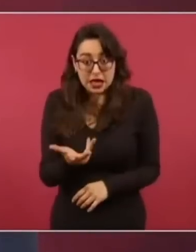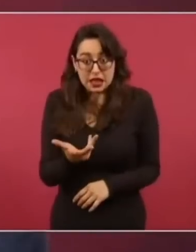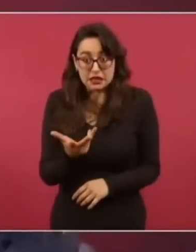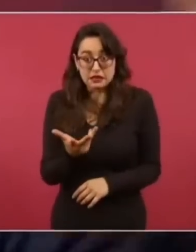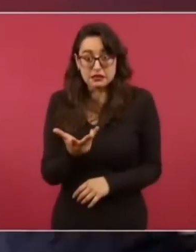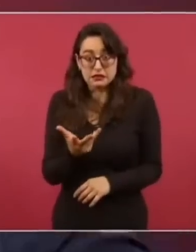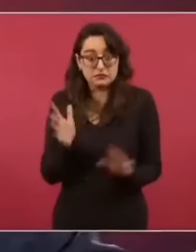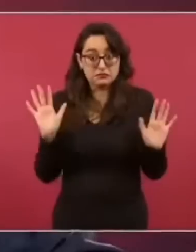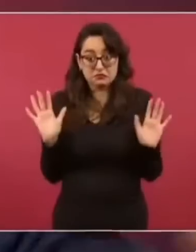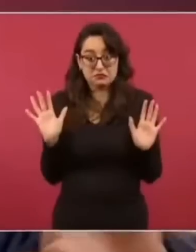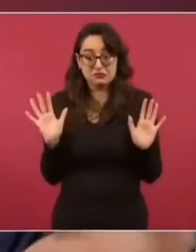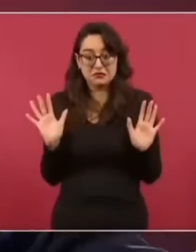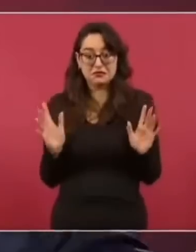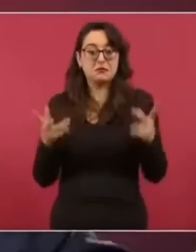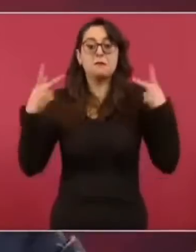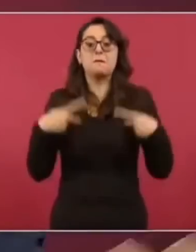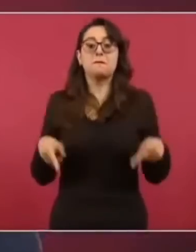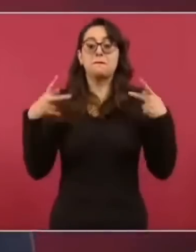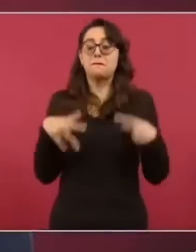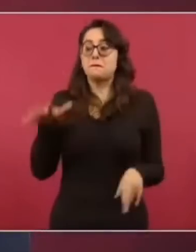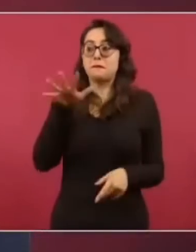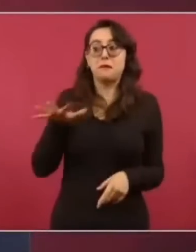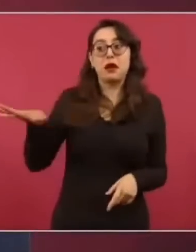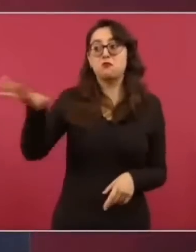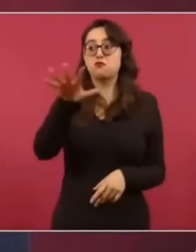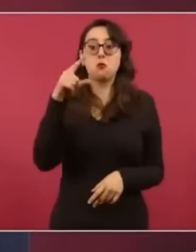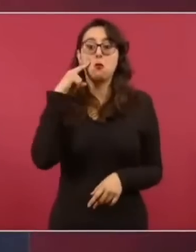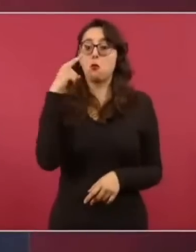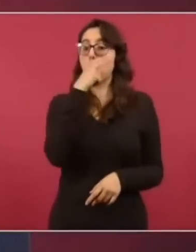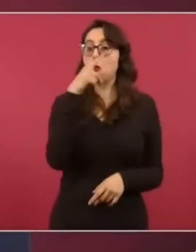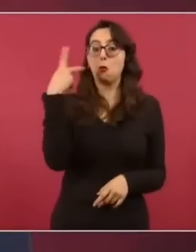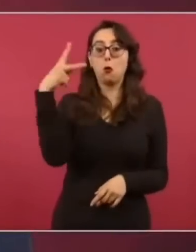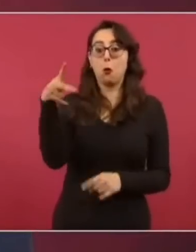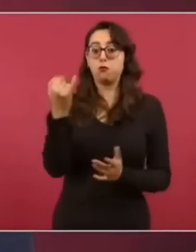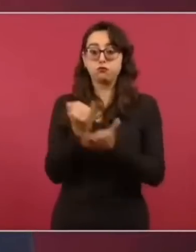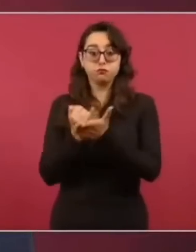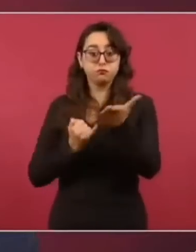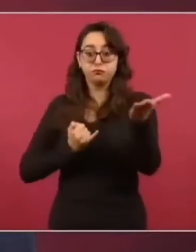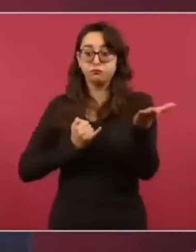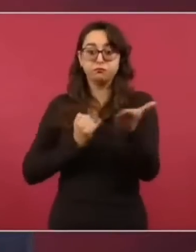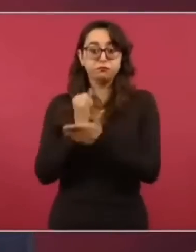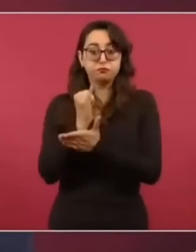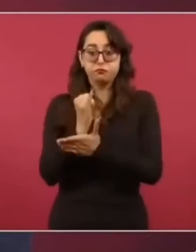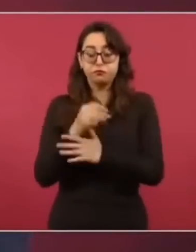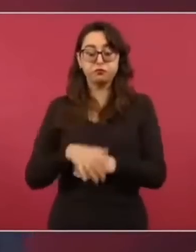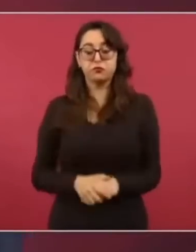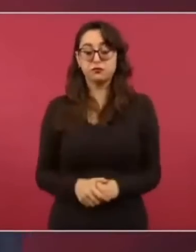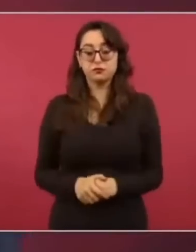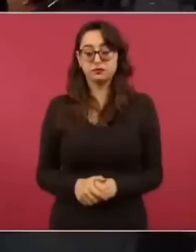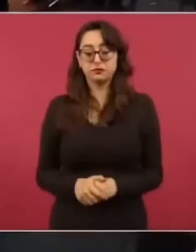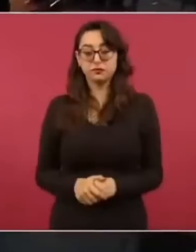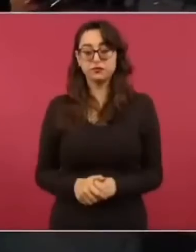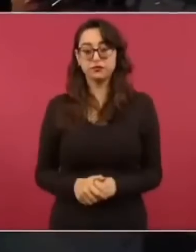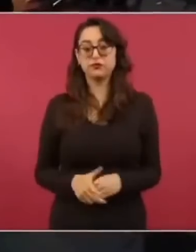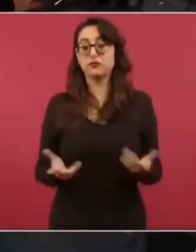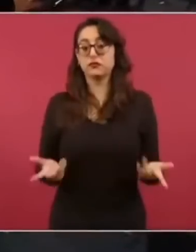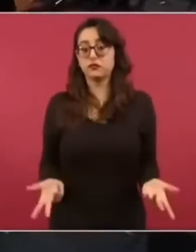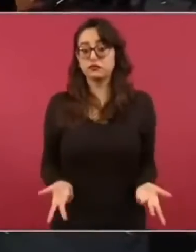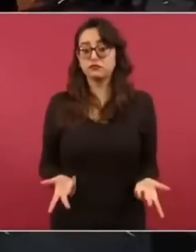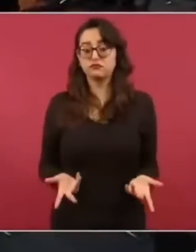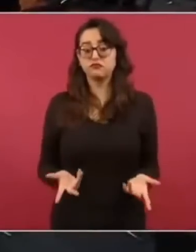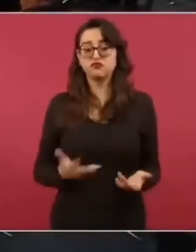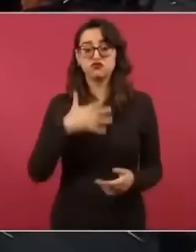Eso es lo que se va a votar. ¿Quieres que regresen